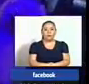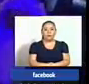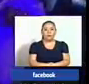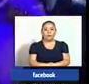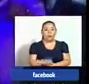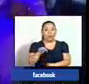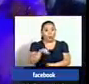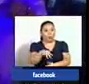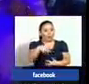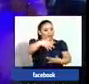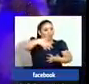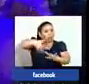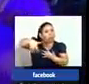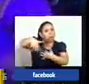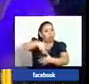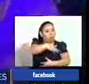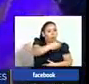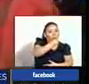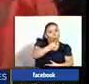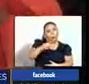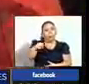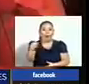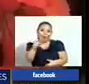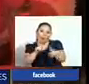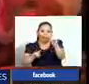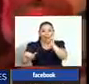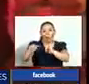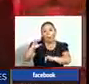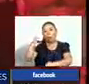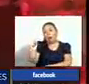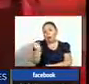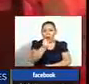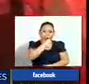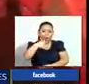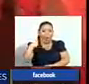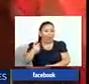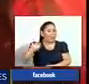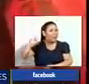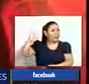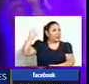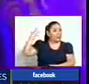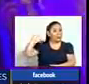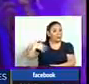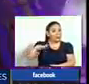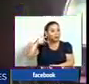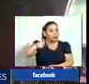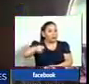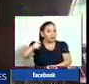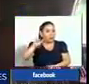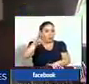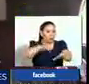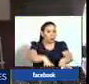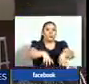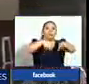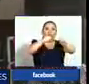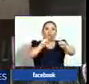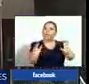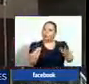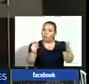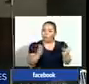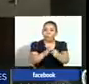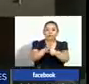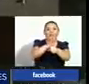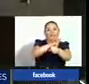El ambiente en restaurantes, bares y karaokes no se vive desde hace cinco meses, tras la cuarentena por la